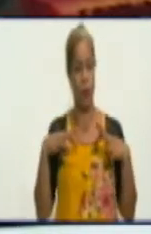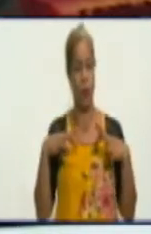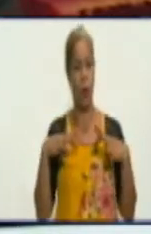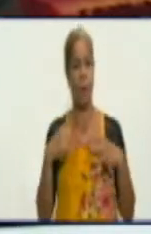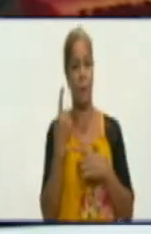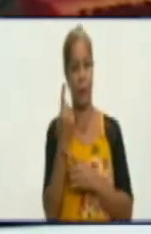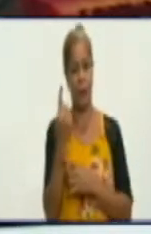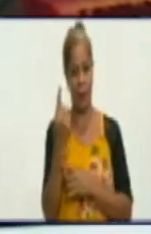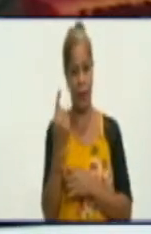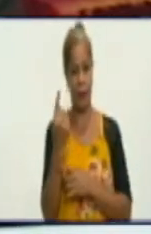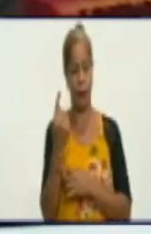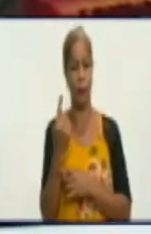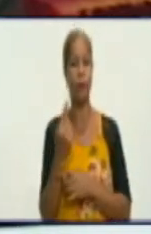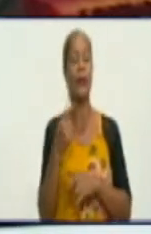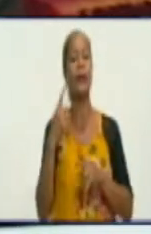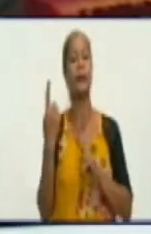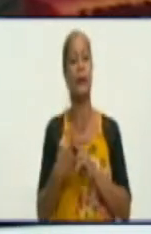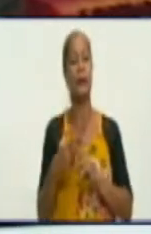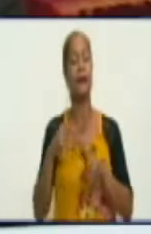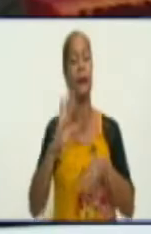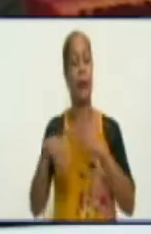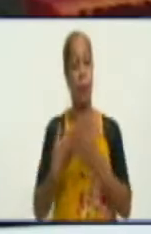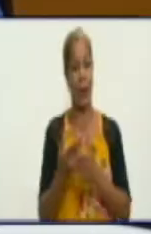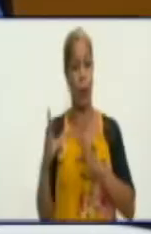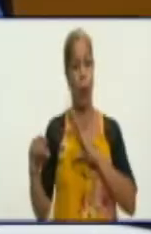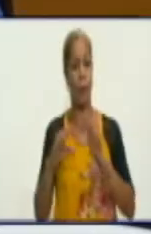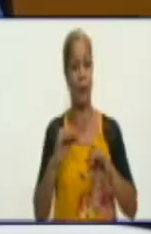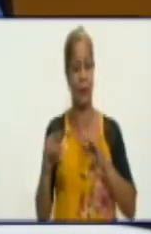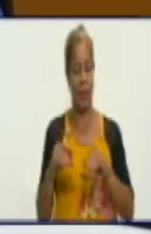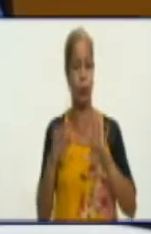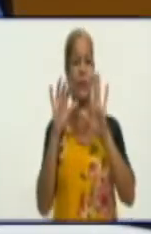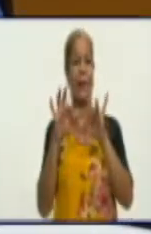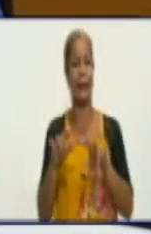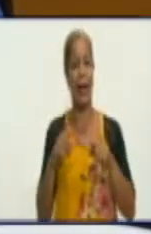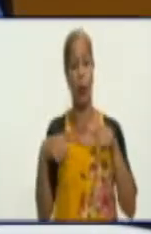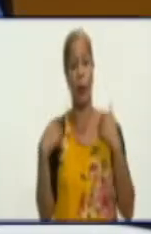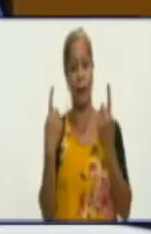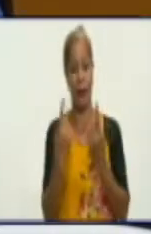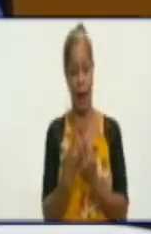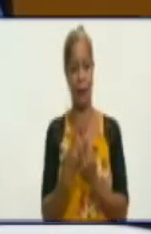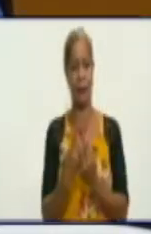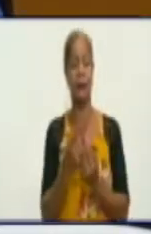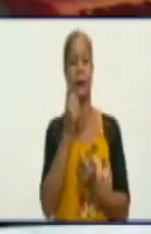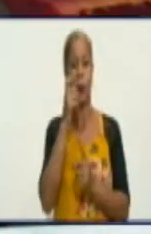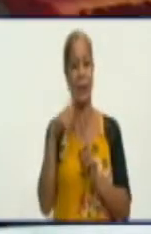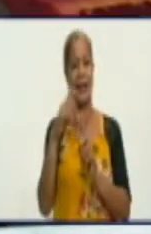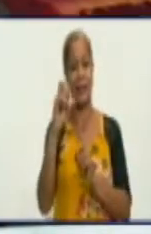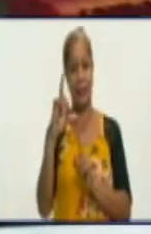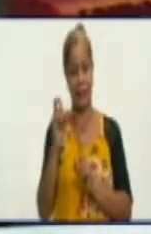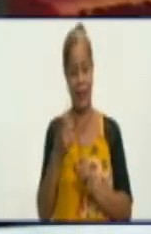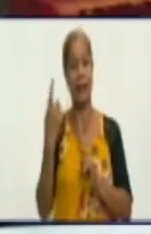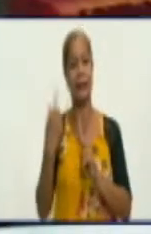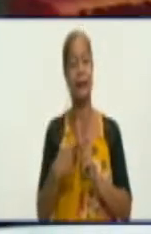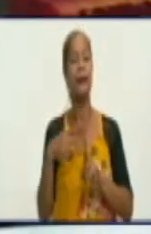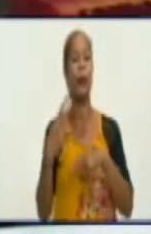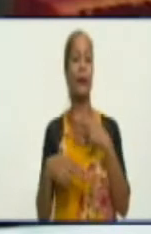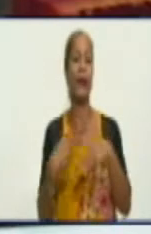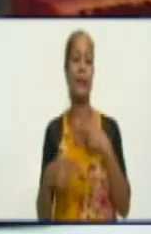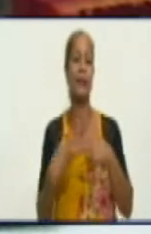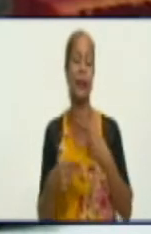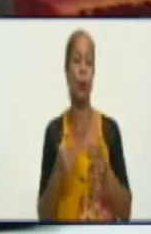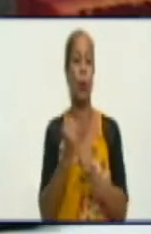voy a estar conversando con Asdrúbal Bullaín Fonseca, secretario general de ese gremio, y también lo que están realizando los